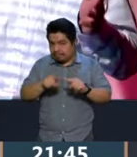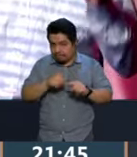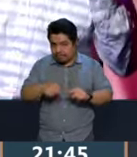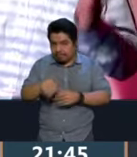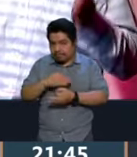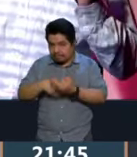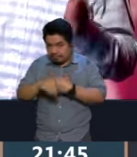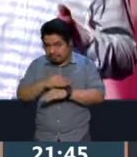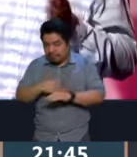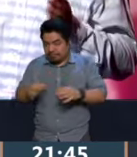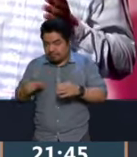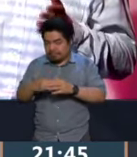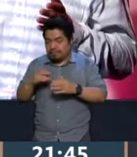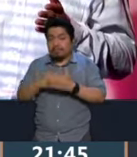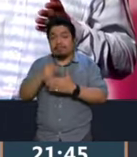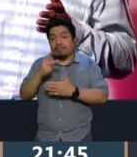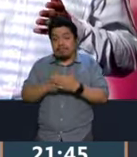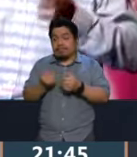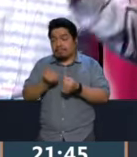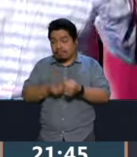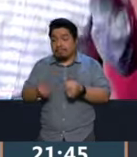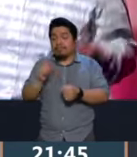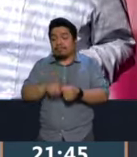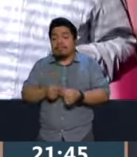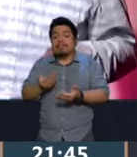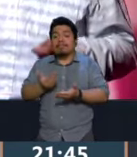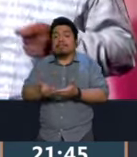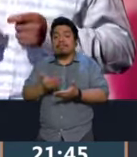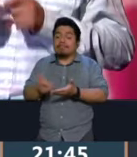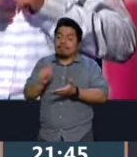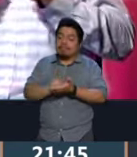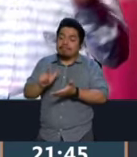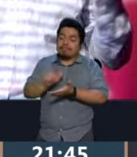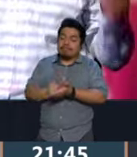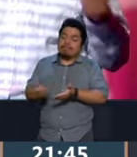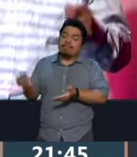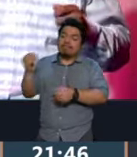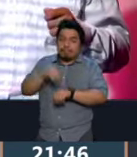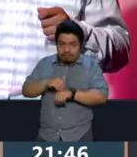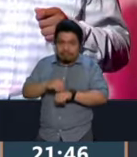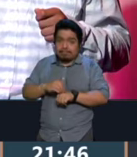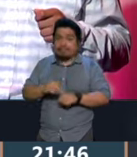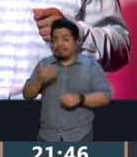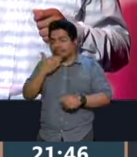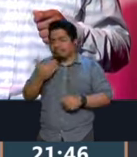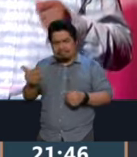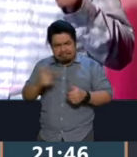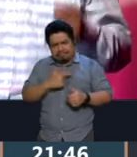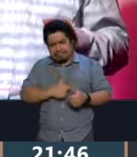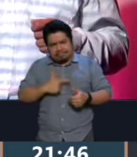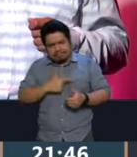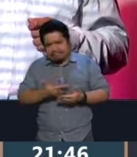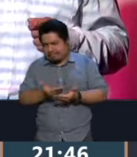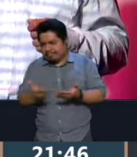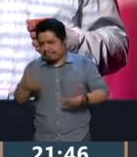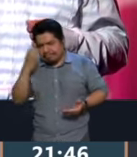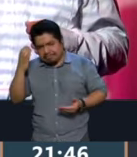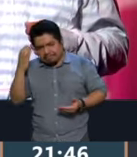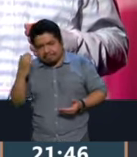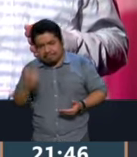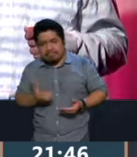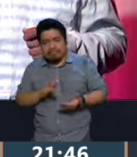llevar todos estos programas sociales a la ley. Entonces, a mí me da muchísimo gusto que apoyen las propuestas de Clara